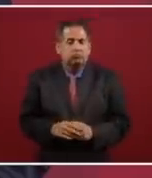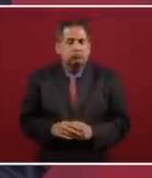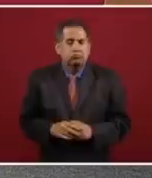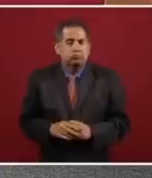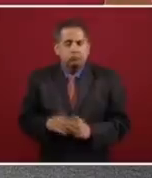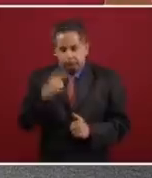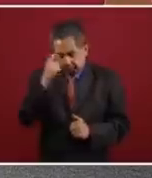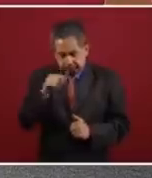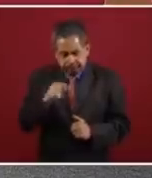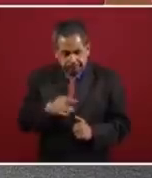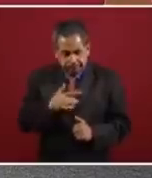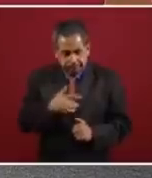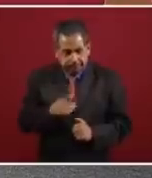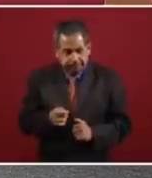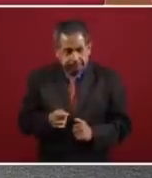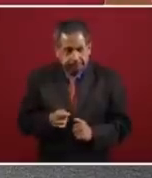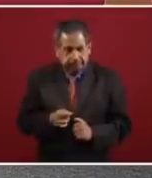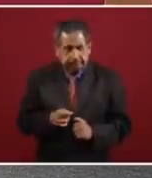para